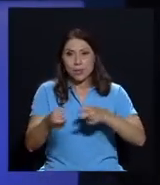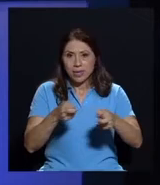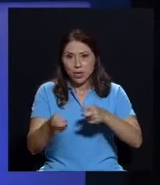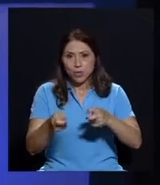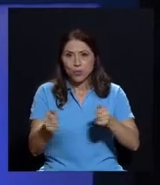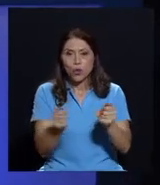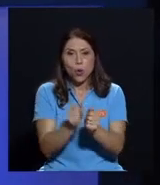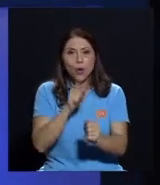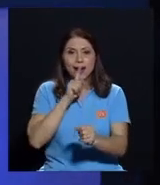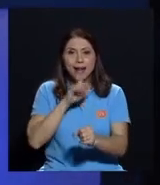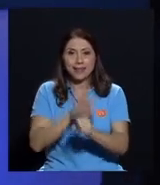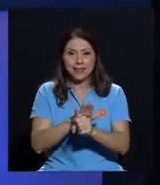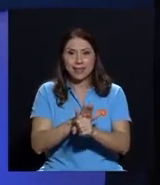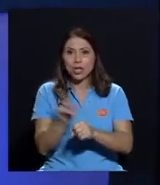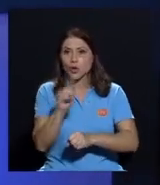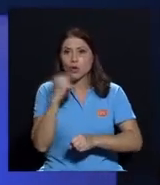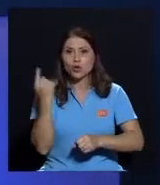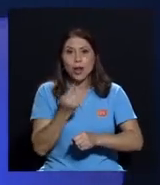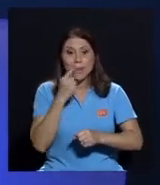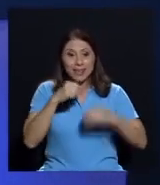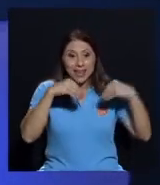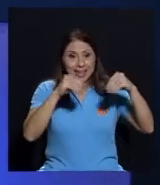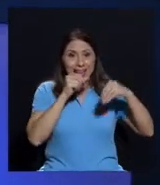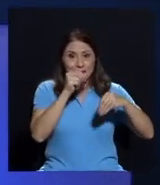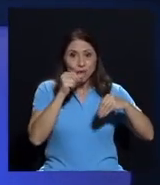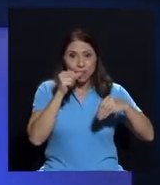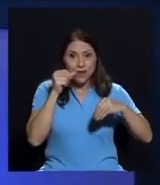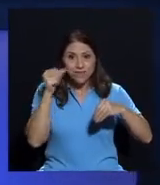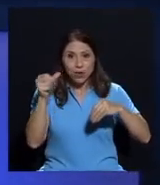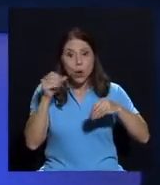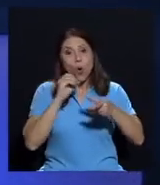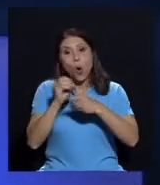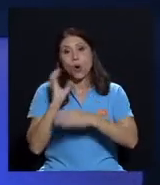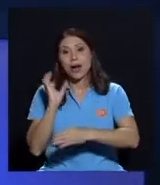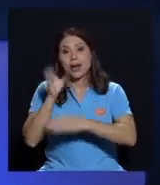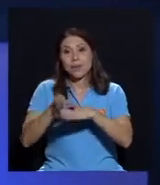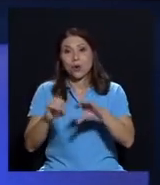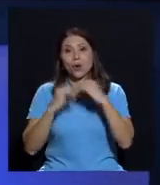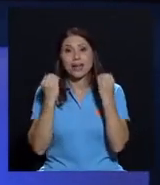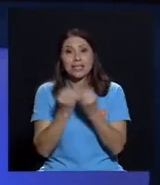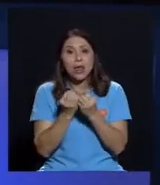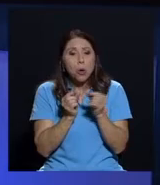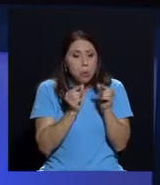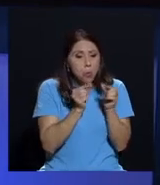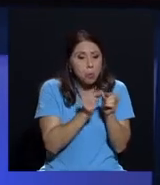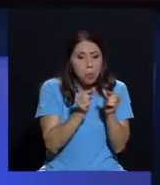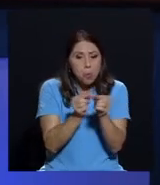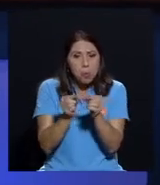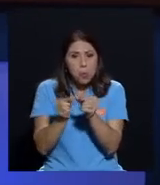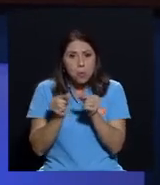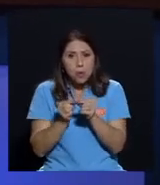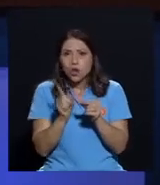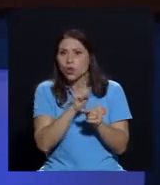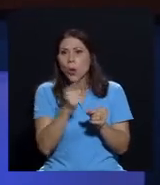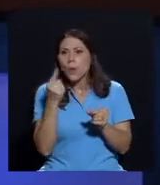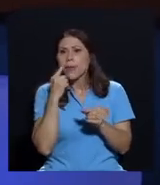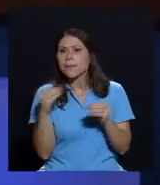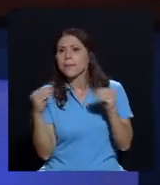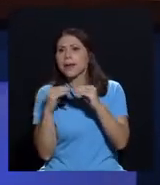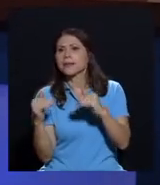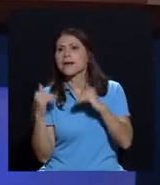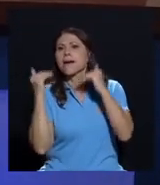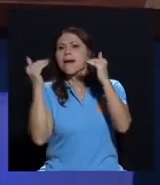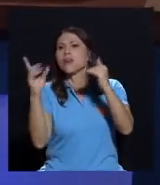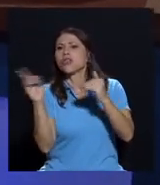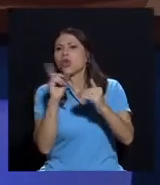el tema del narcotráfico el crimen organizado desde el menudeo que hay que hacerlo sino desde donde se acumulan esos capitales y ahí donde sea como